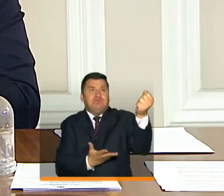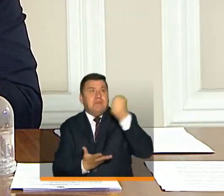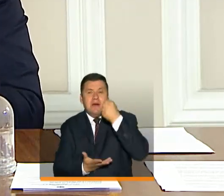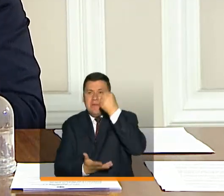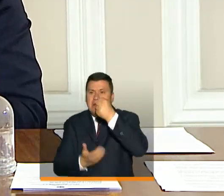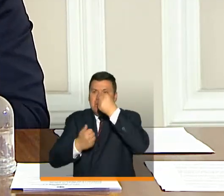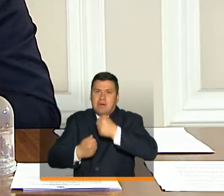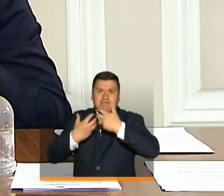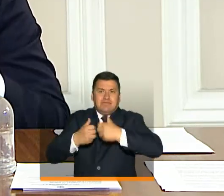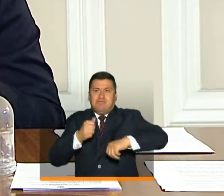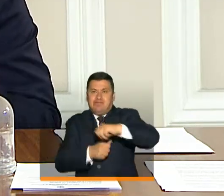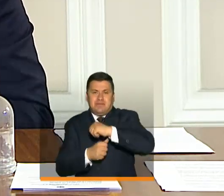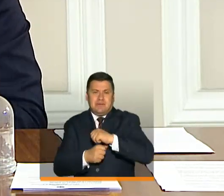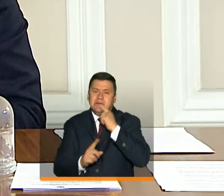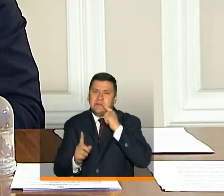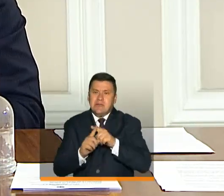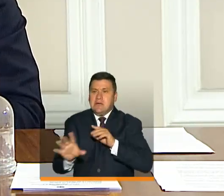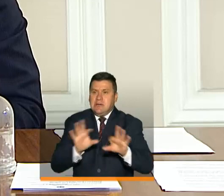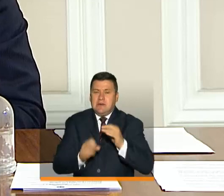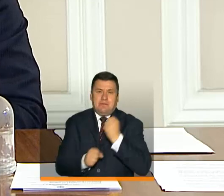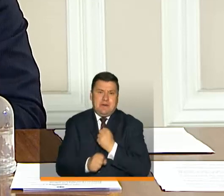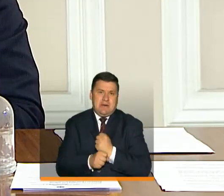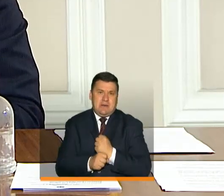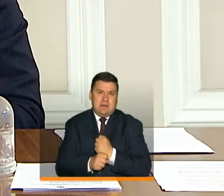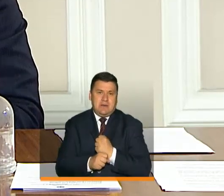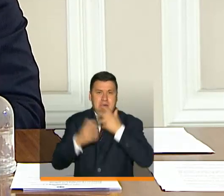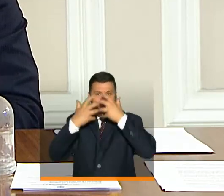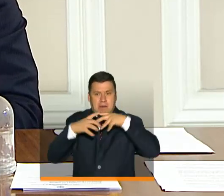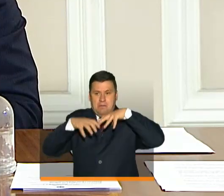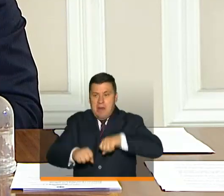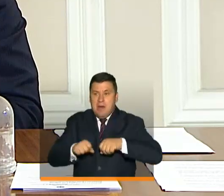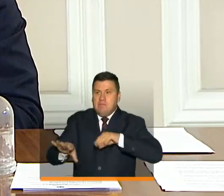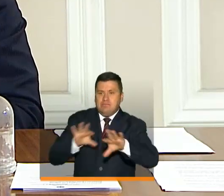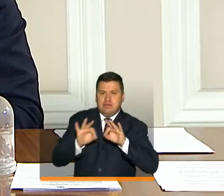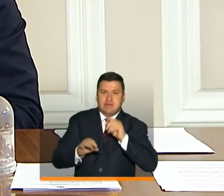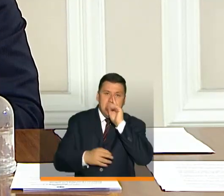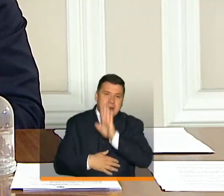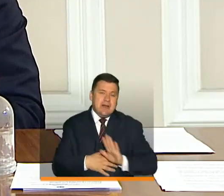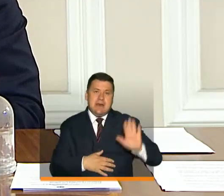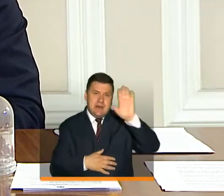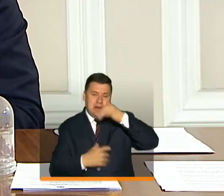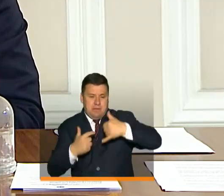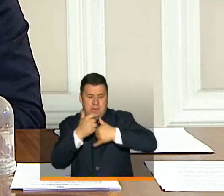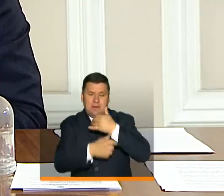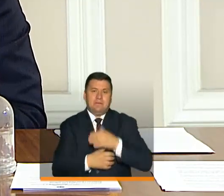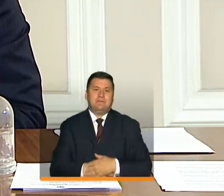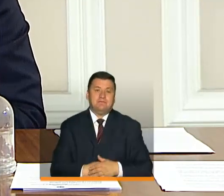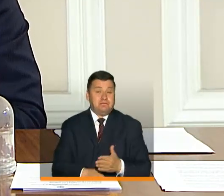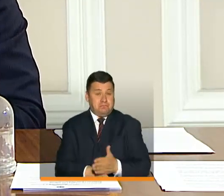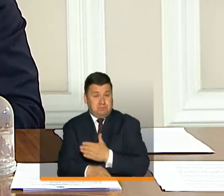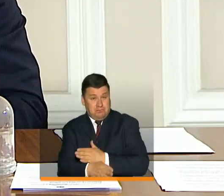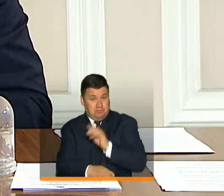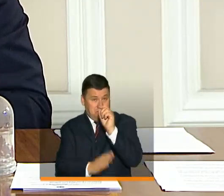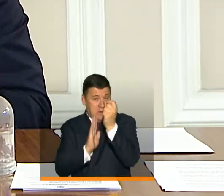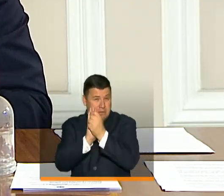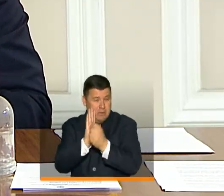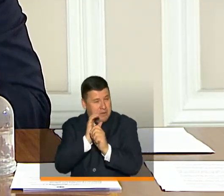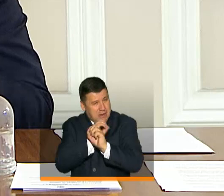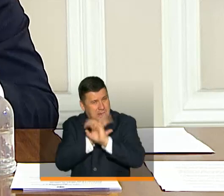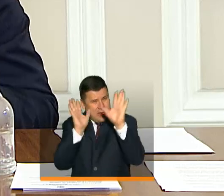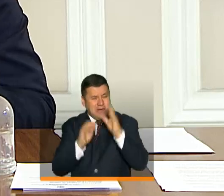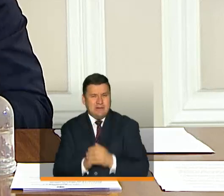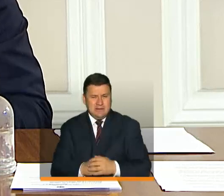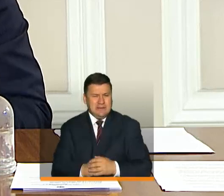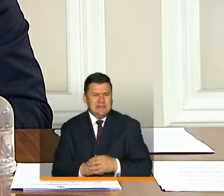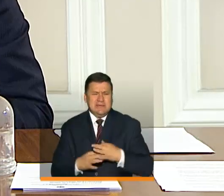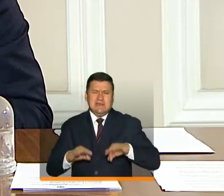inversiones que generan empleos en todo el territorio nacional. Antes de hablarles en detalle de